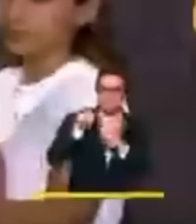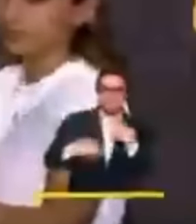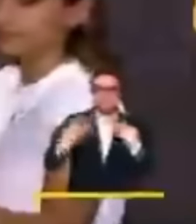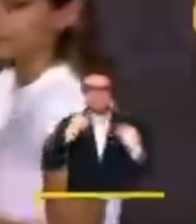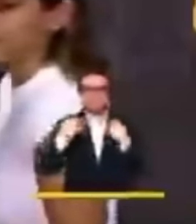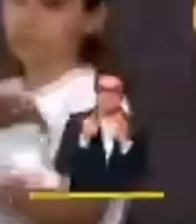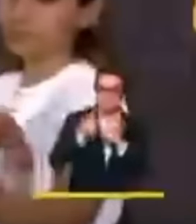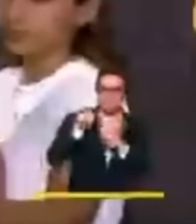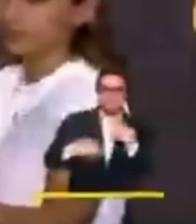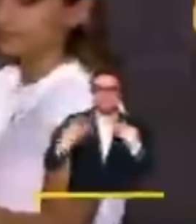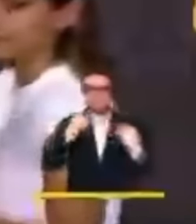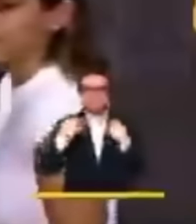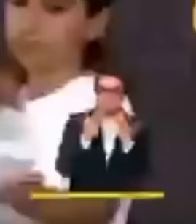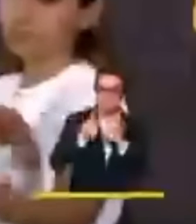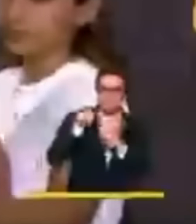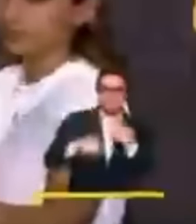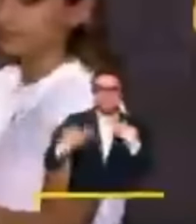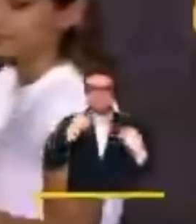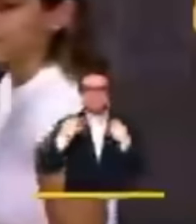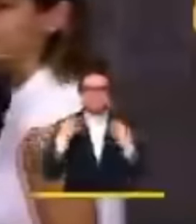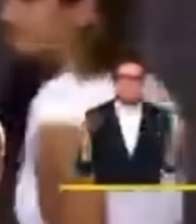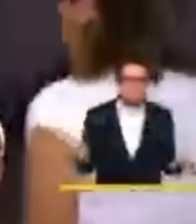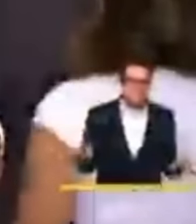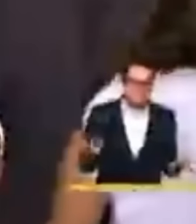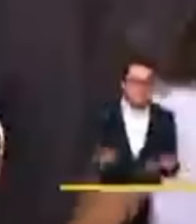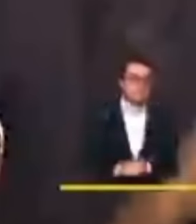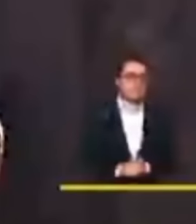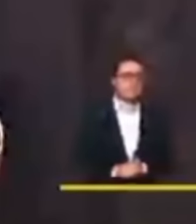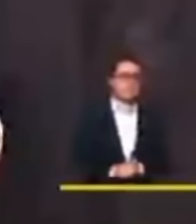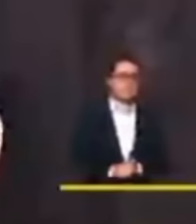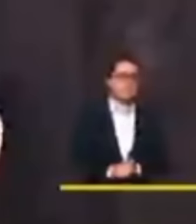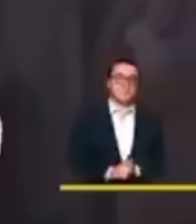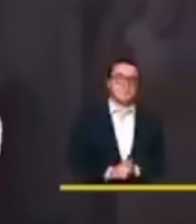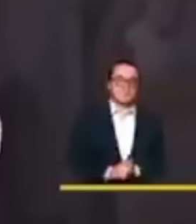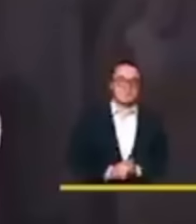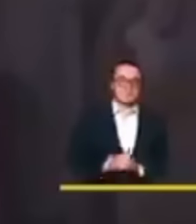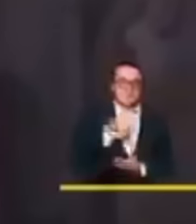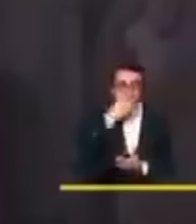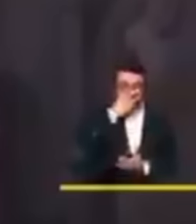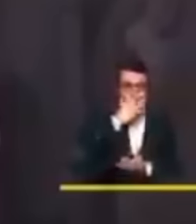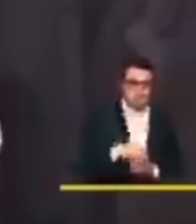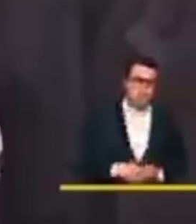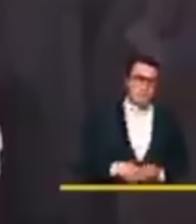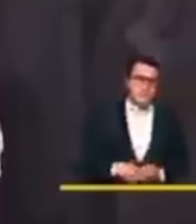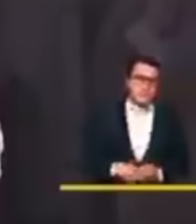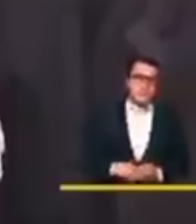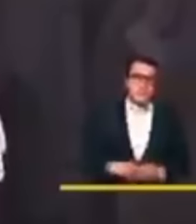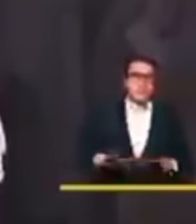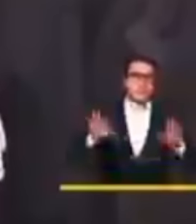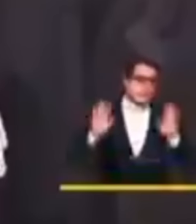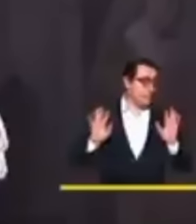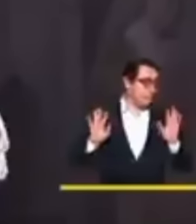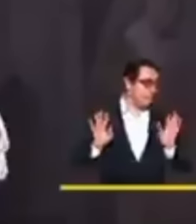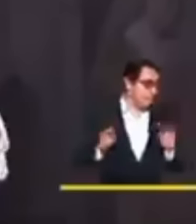sin verificarla mi gente es que no es primera vez que la señora laura sarabia es portadora de